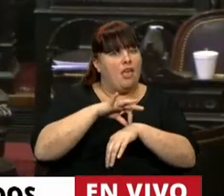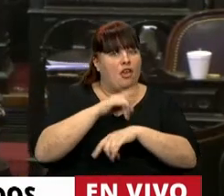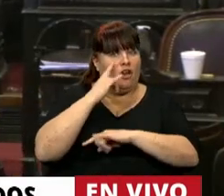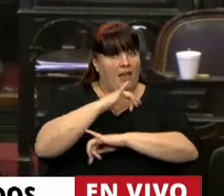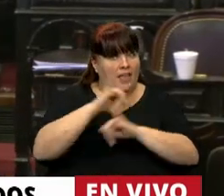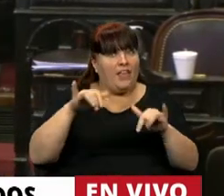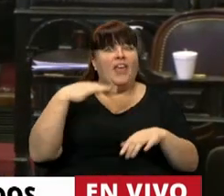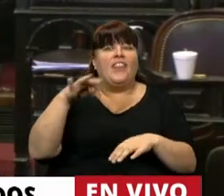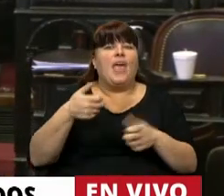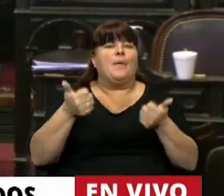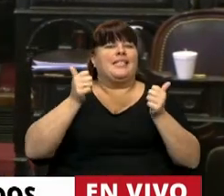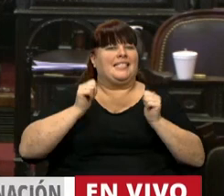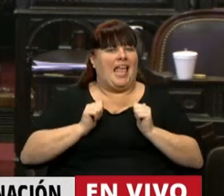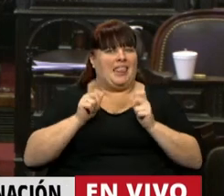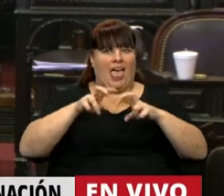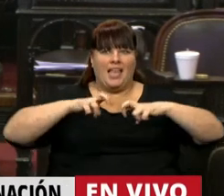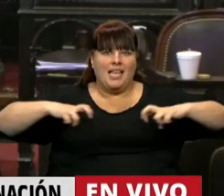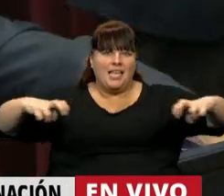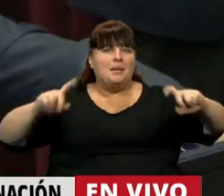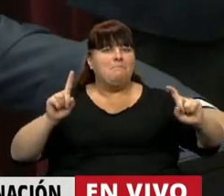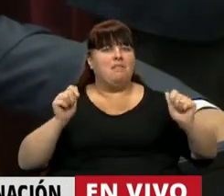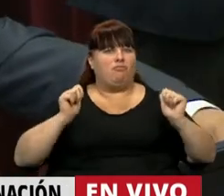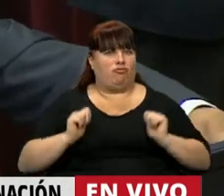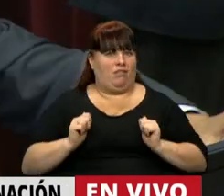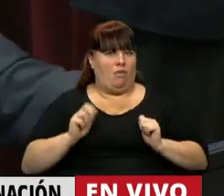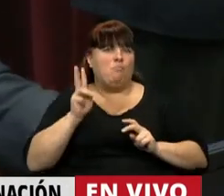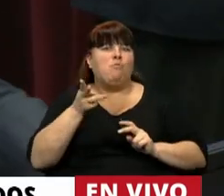debemos estar centrados en las bancas